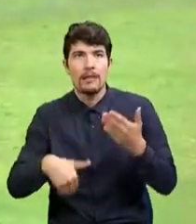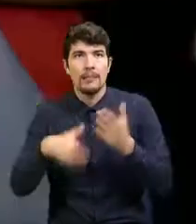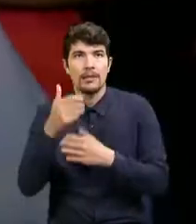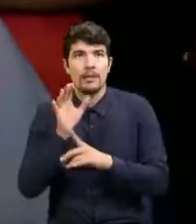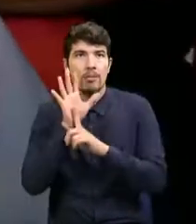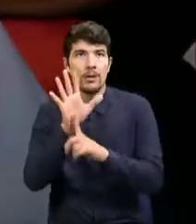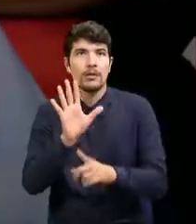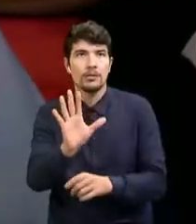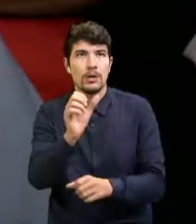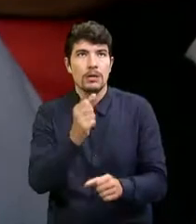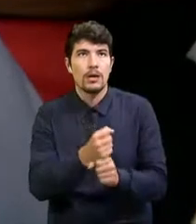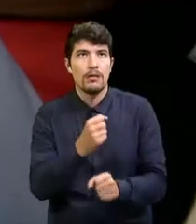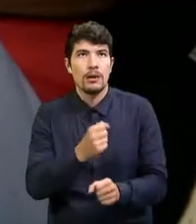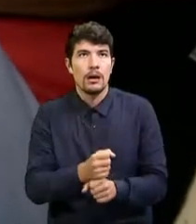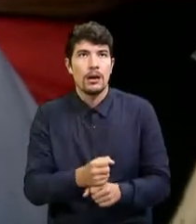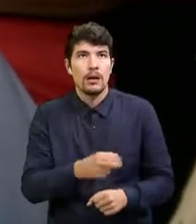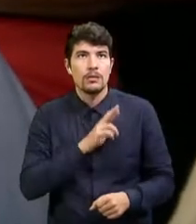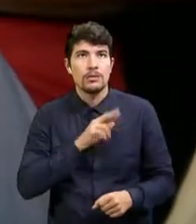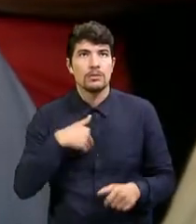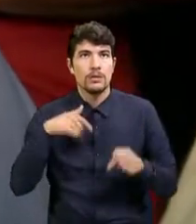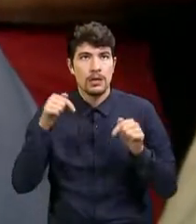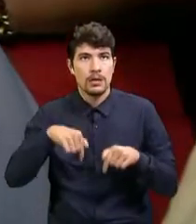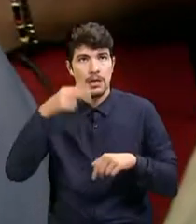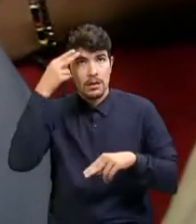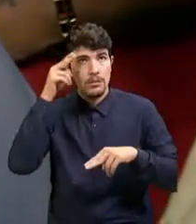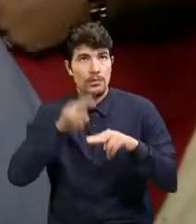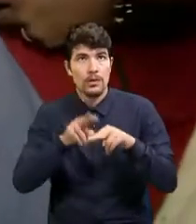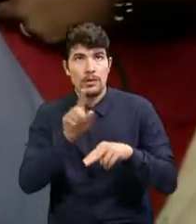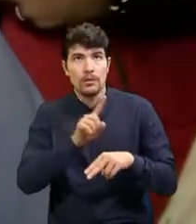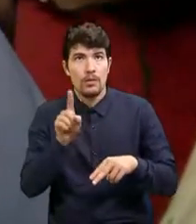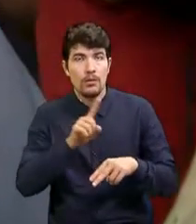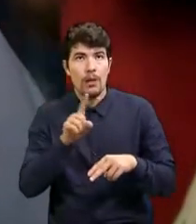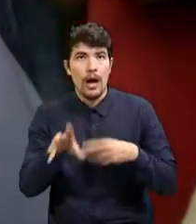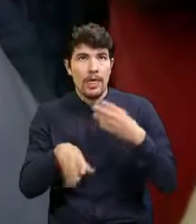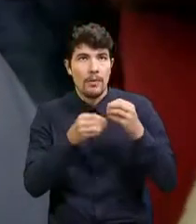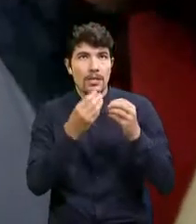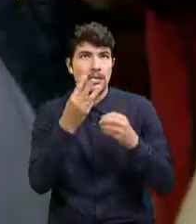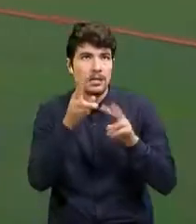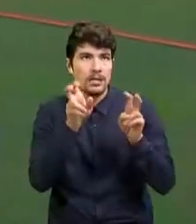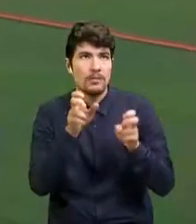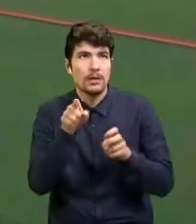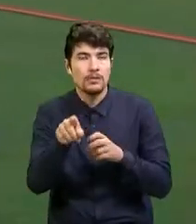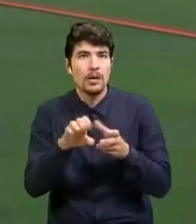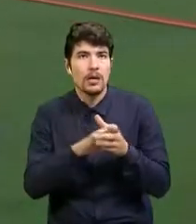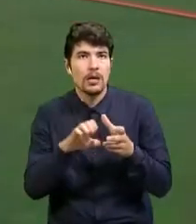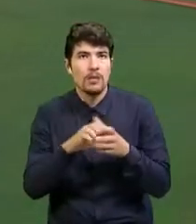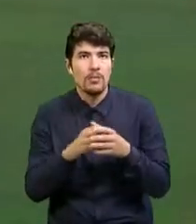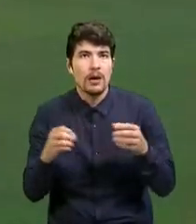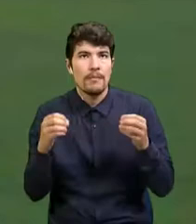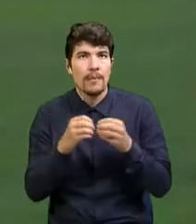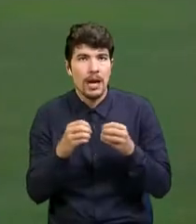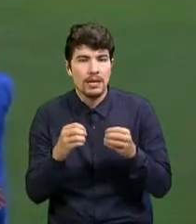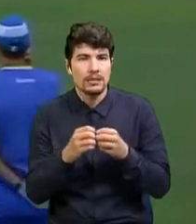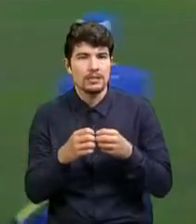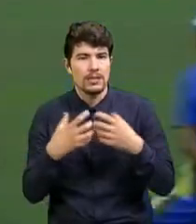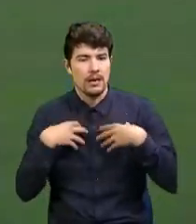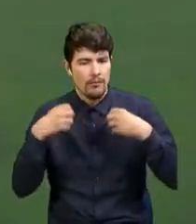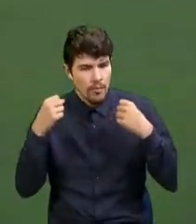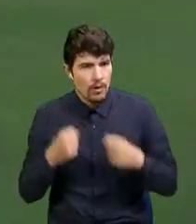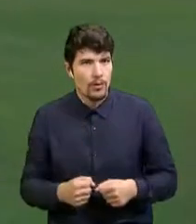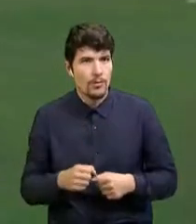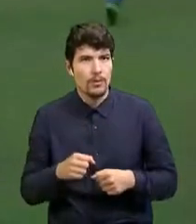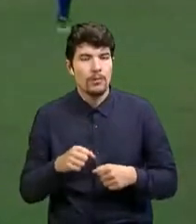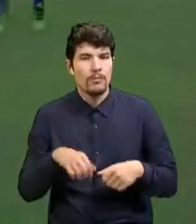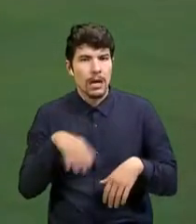trabajo aquí no hay que inventar nada yo creo que hay que adicionar dos tres aspectos que el equipo tenga un poquito más de posición referente sobre